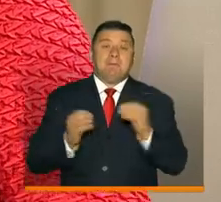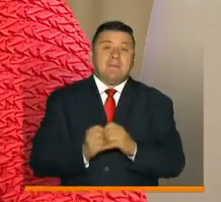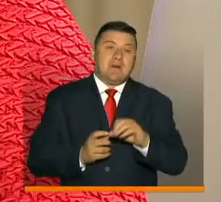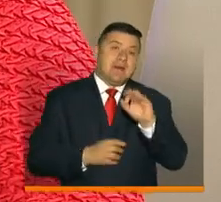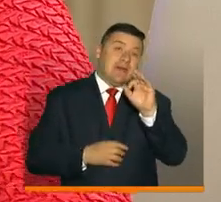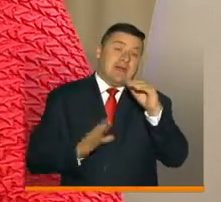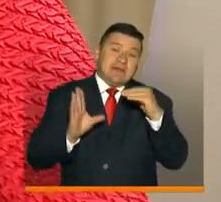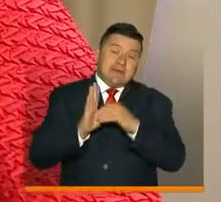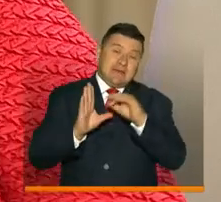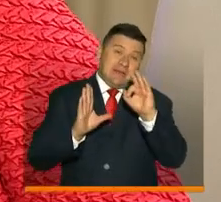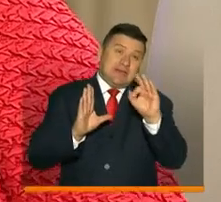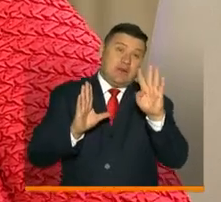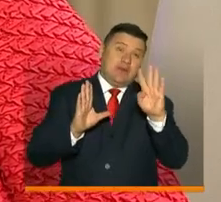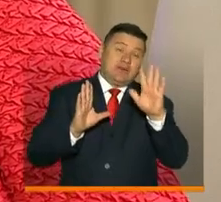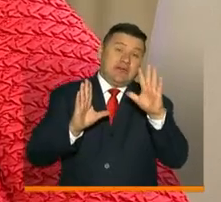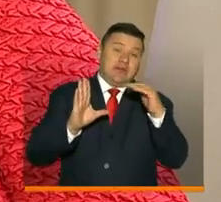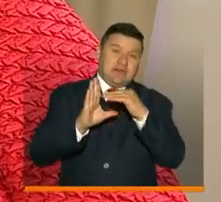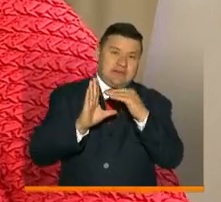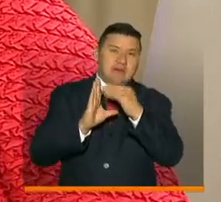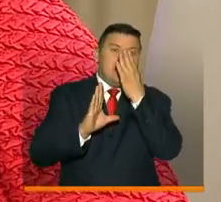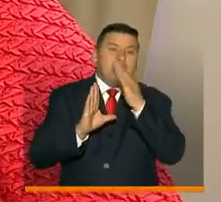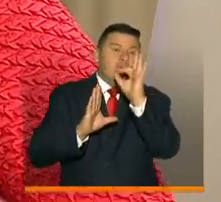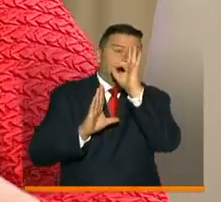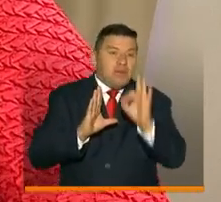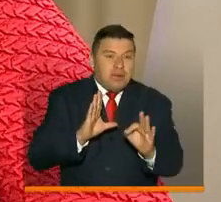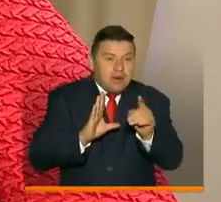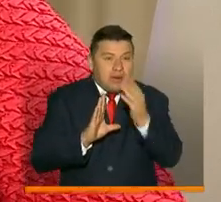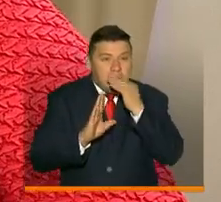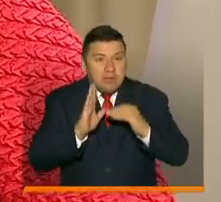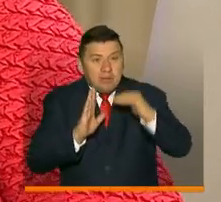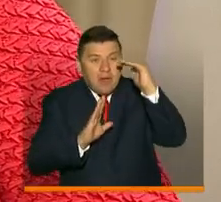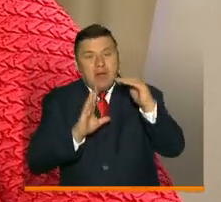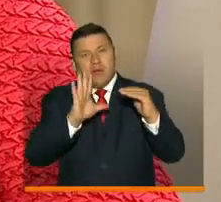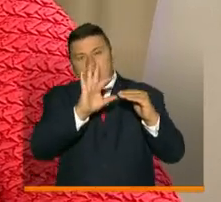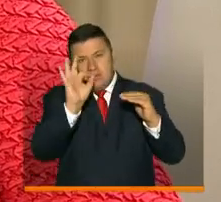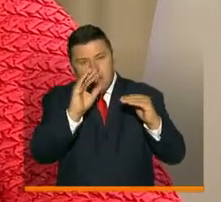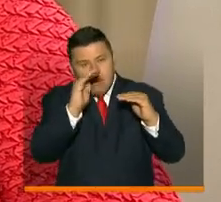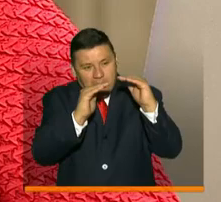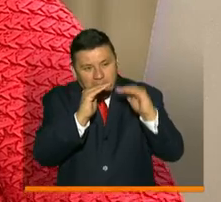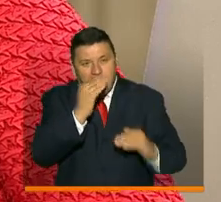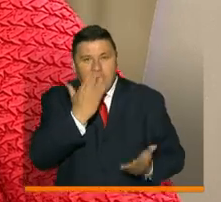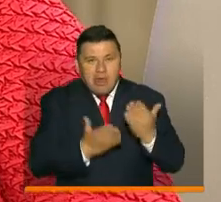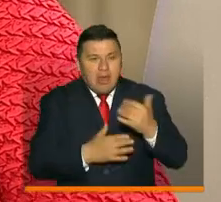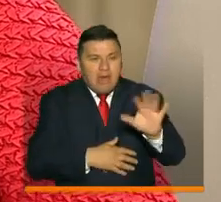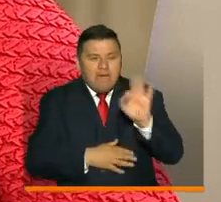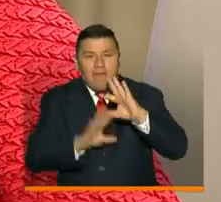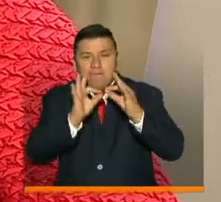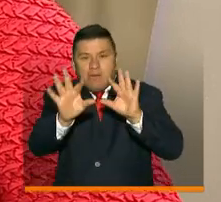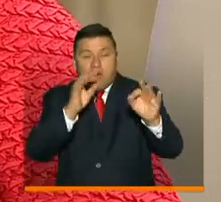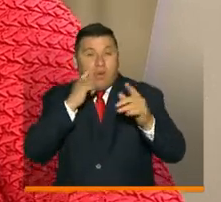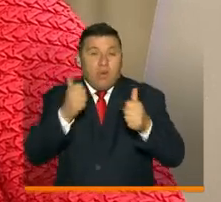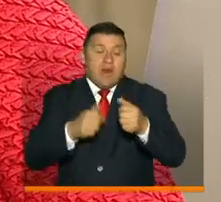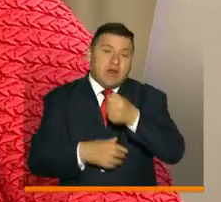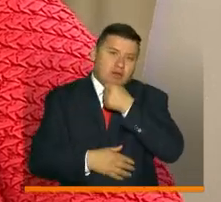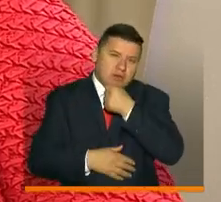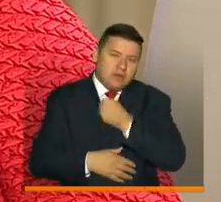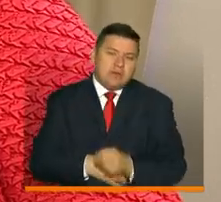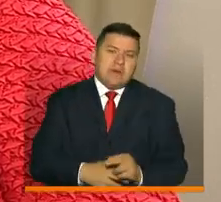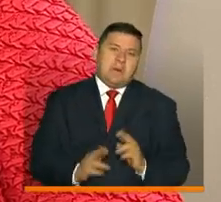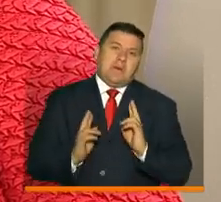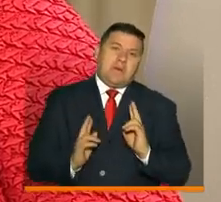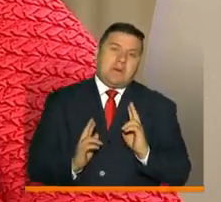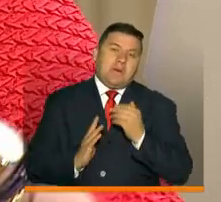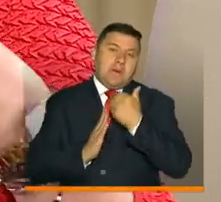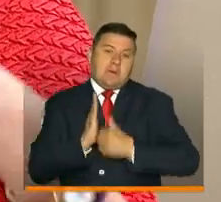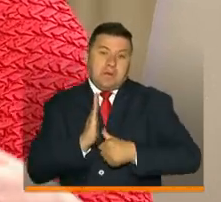3, 4 y 5 con distintos porcentajes de condonación. Así que para todas las familias que fueron seleccionadas, esta buena noticia, y esperamos que